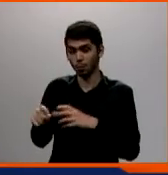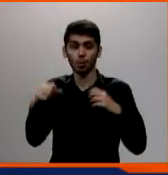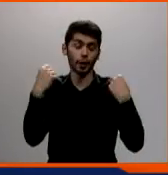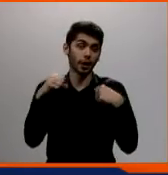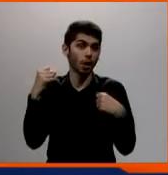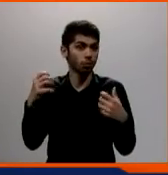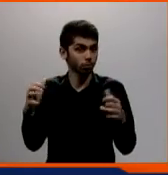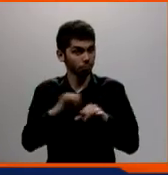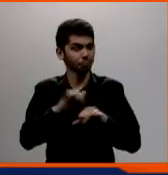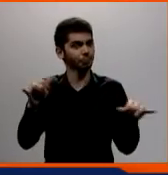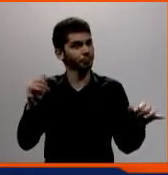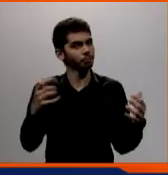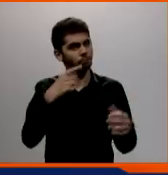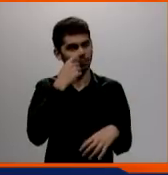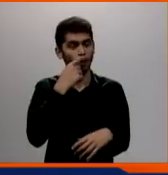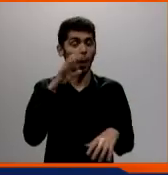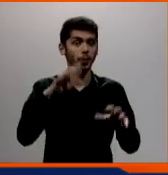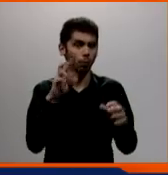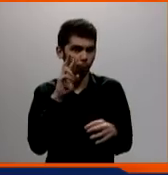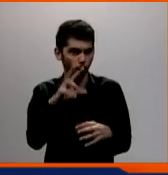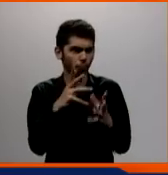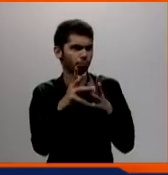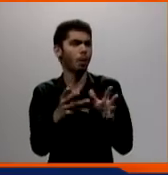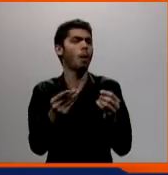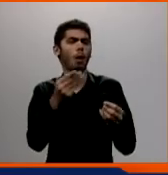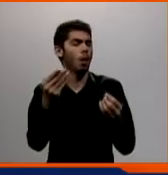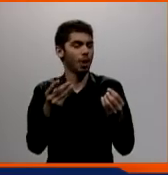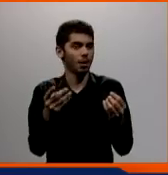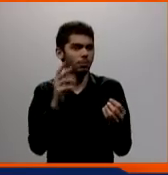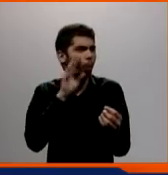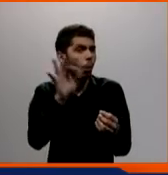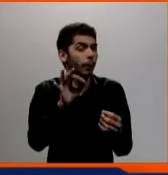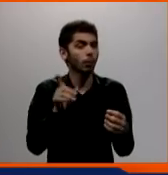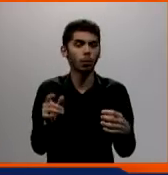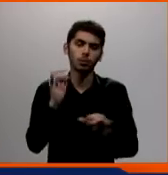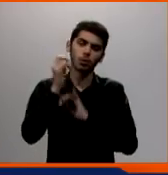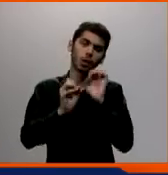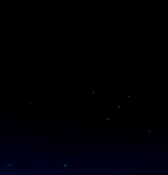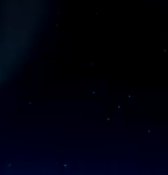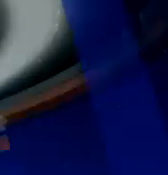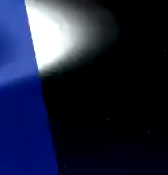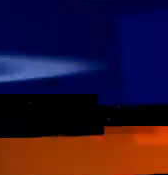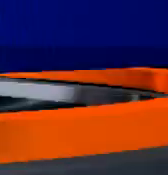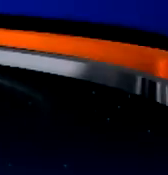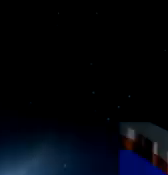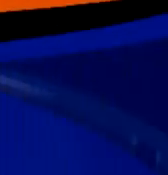entrenador, porque a veces uno se queda con lo que está en la superficie y no ve un poquito más allá.